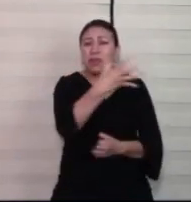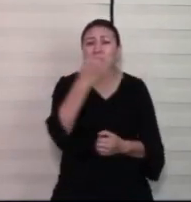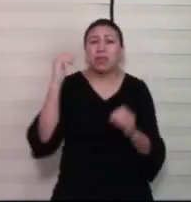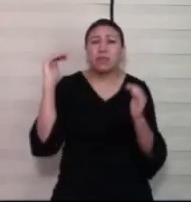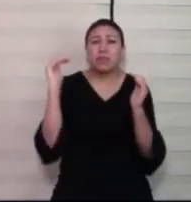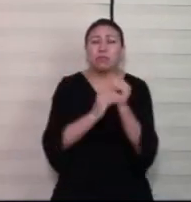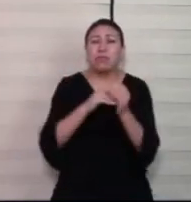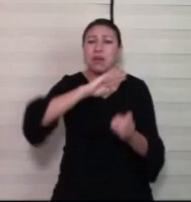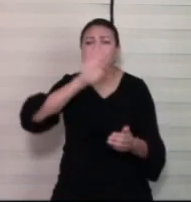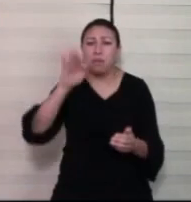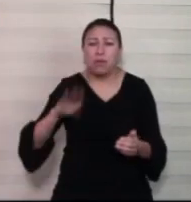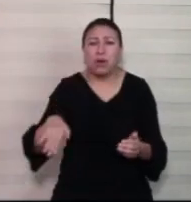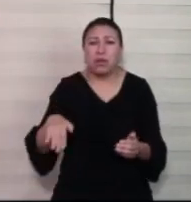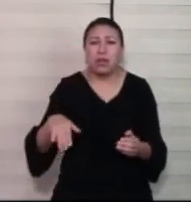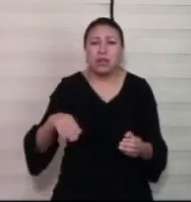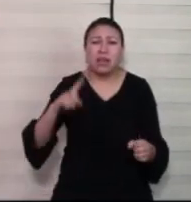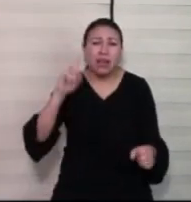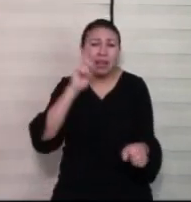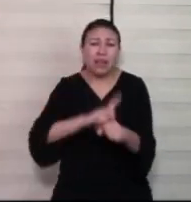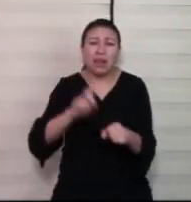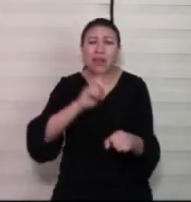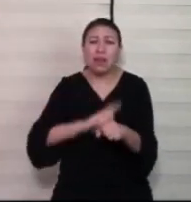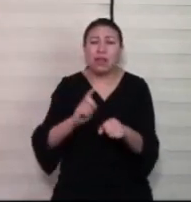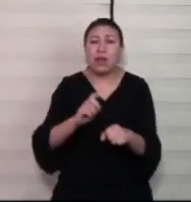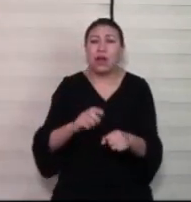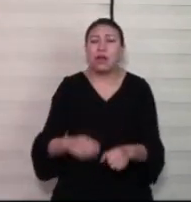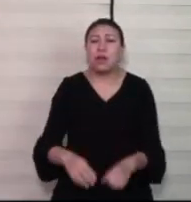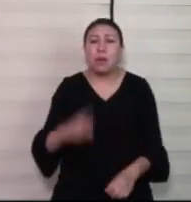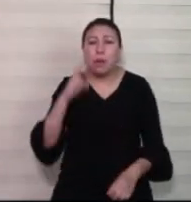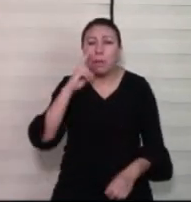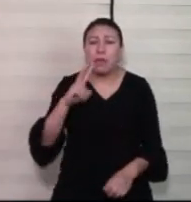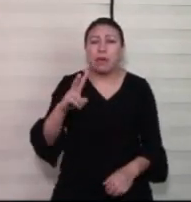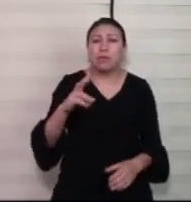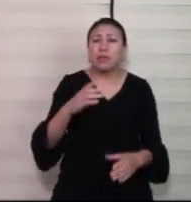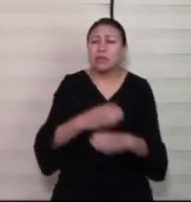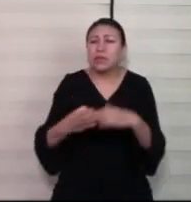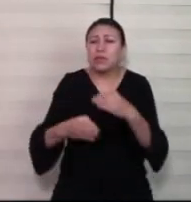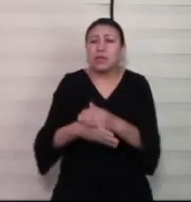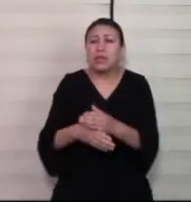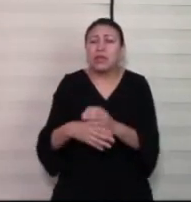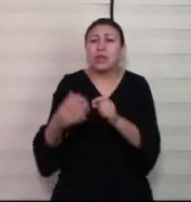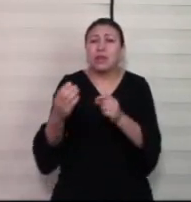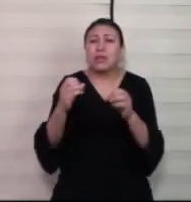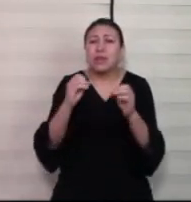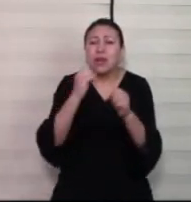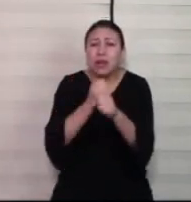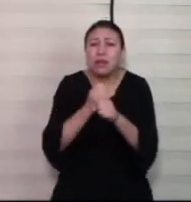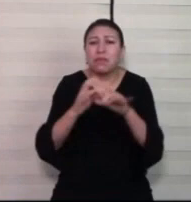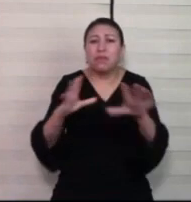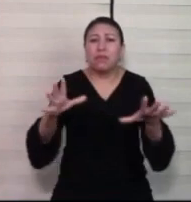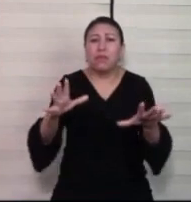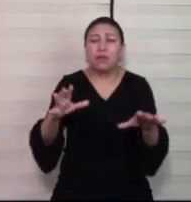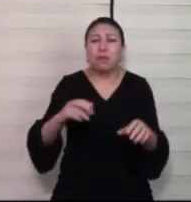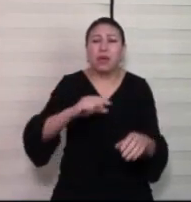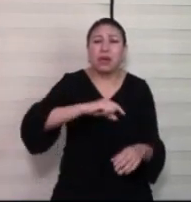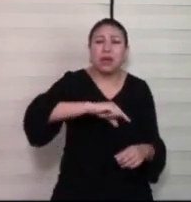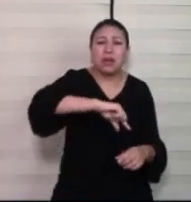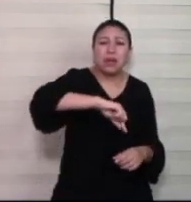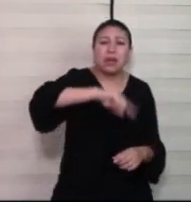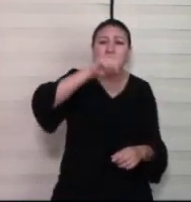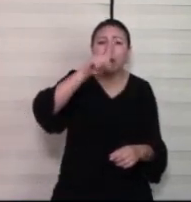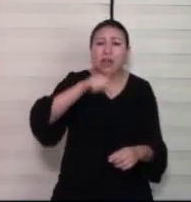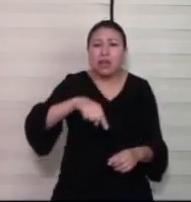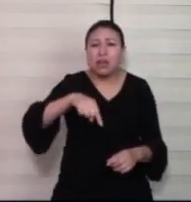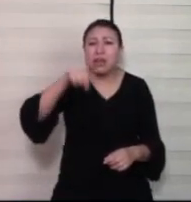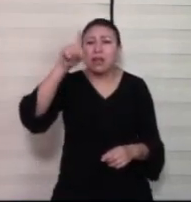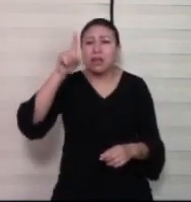los días hay hasta programas especiales para darnos los datos y darnos las estadísticas. Y